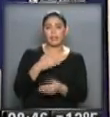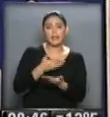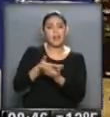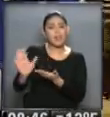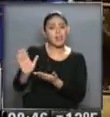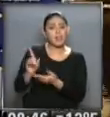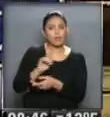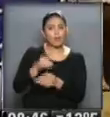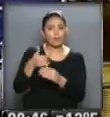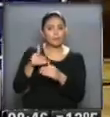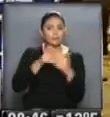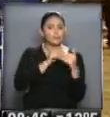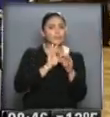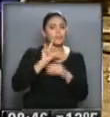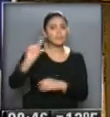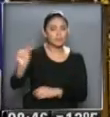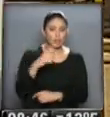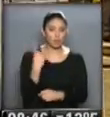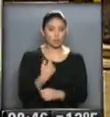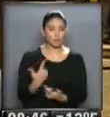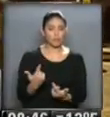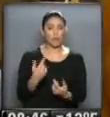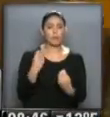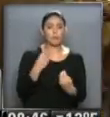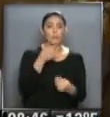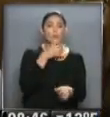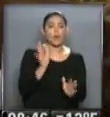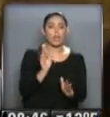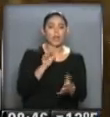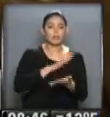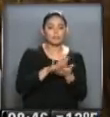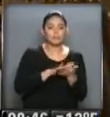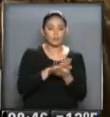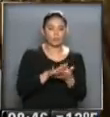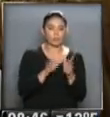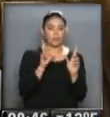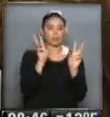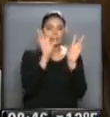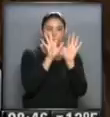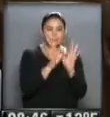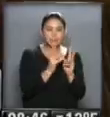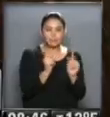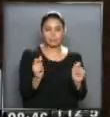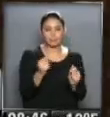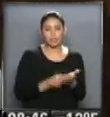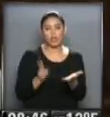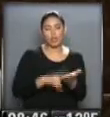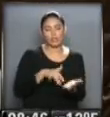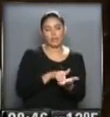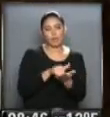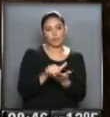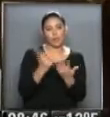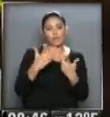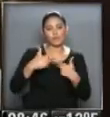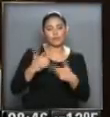aleje de la estación aérea, porque suponen que en cualquier momento esta niebla puede llegar a disiparse y los vuelos pueden